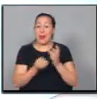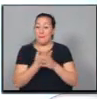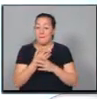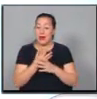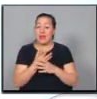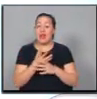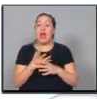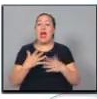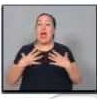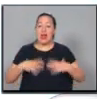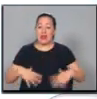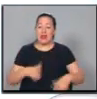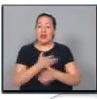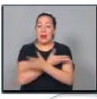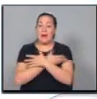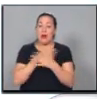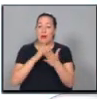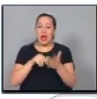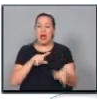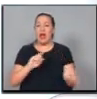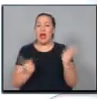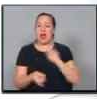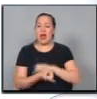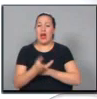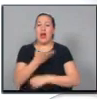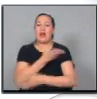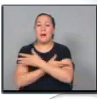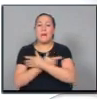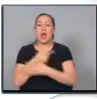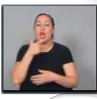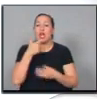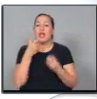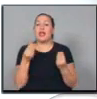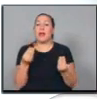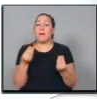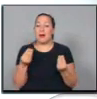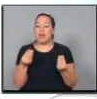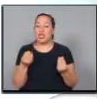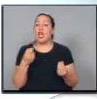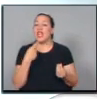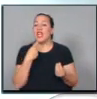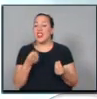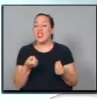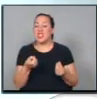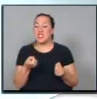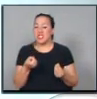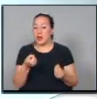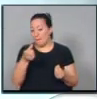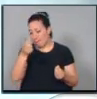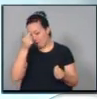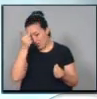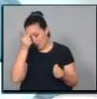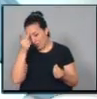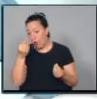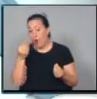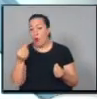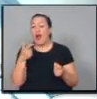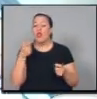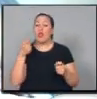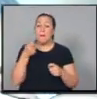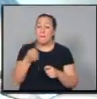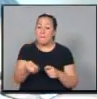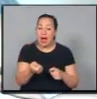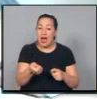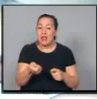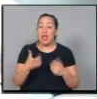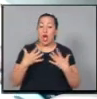tiene una remera blanca y ahora tiene una remera roja. A ver, ¿qué fue lo que pasó? Por lo menos, ¿qué dicen los investigadores? Que cuando comete el